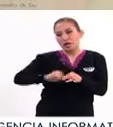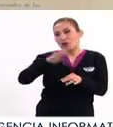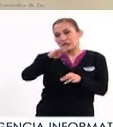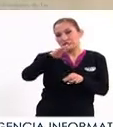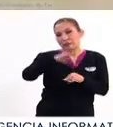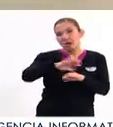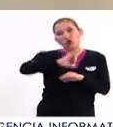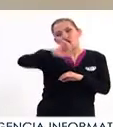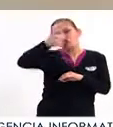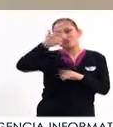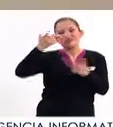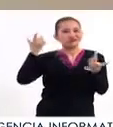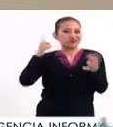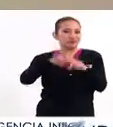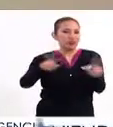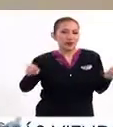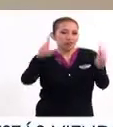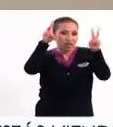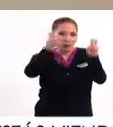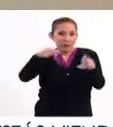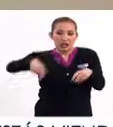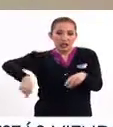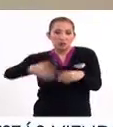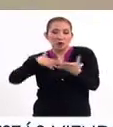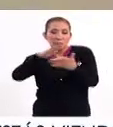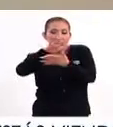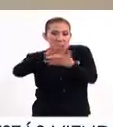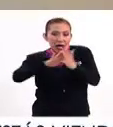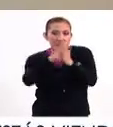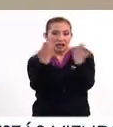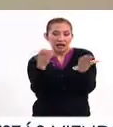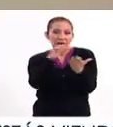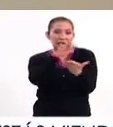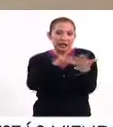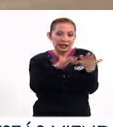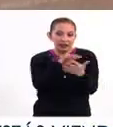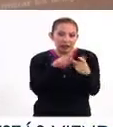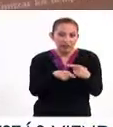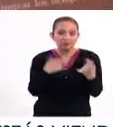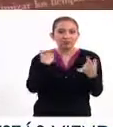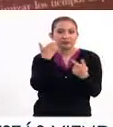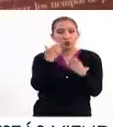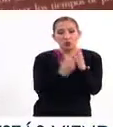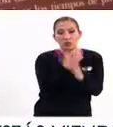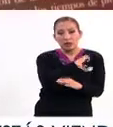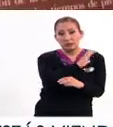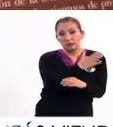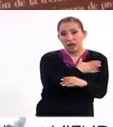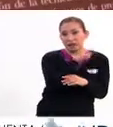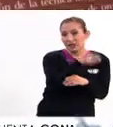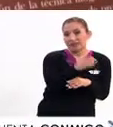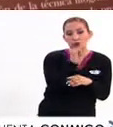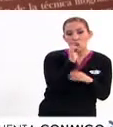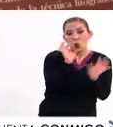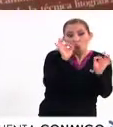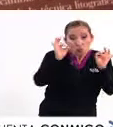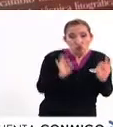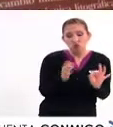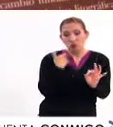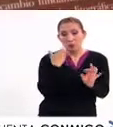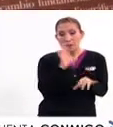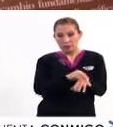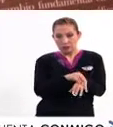XIX, bueno, ya son otros temas que no había, como la literatura, por ejemplo, en la época novohispana no estaba como